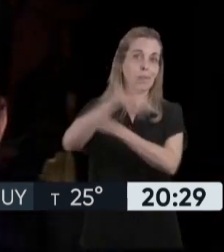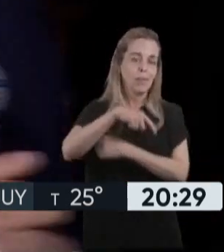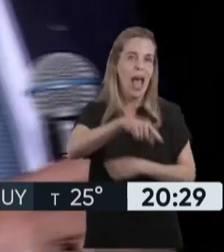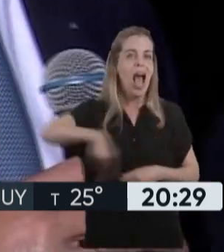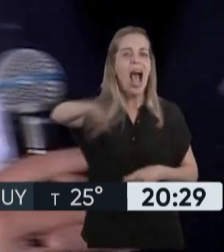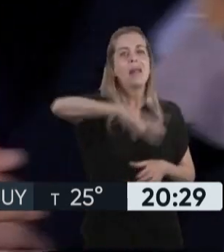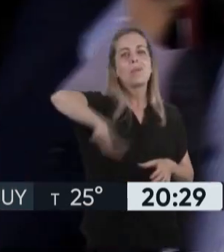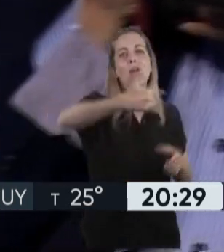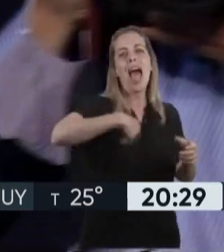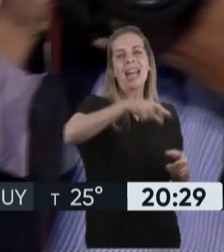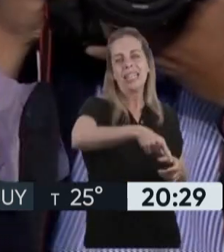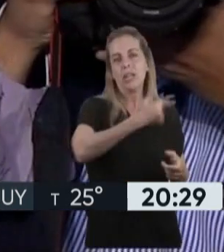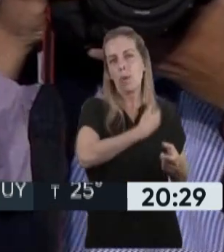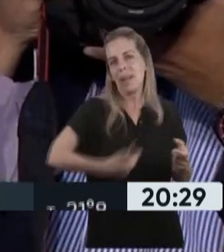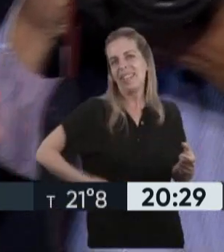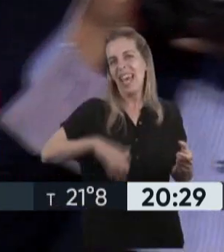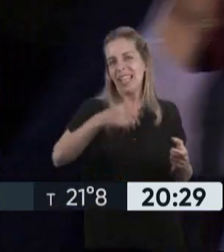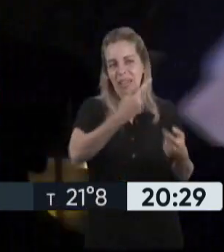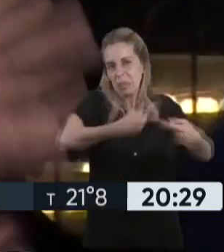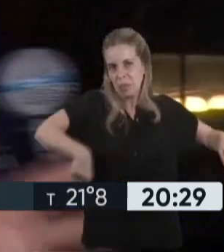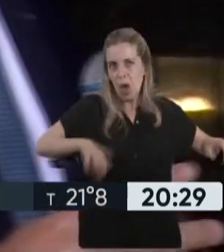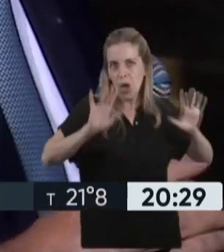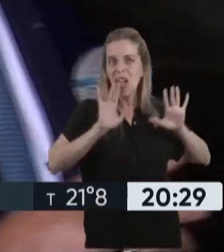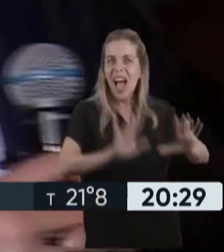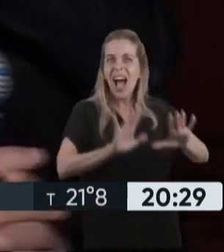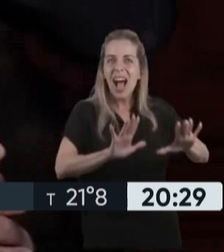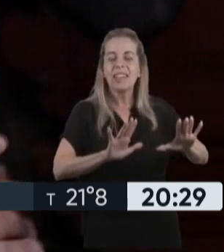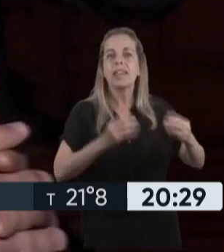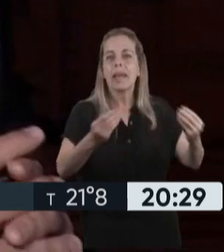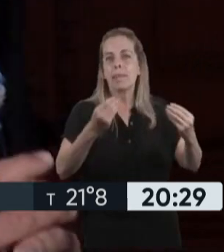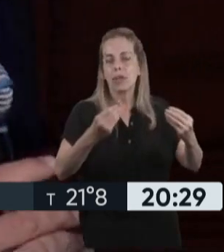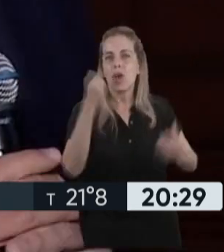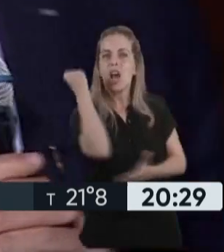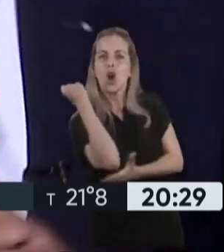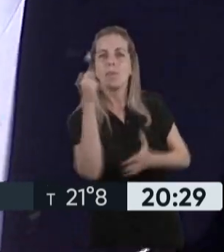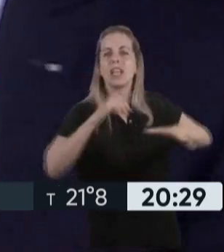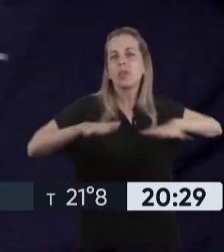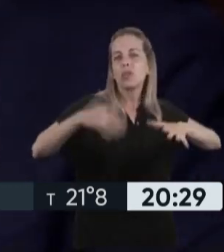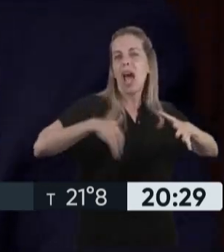presidentes argentinos y así puso en crisis la institucionalidad argentina.